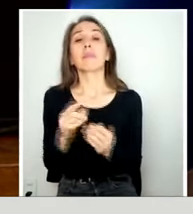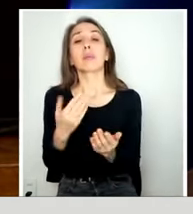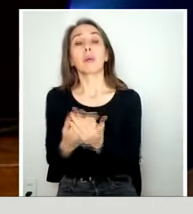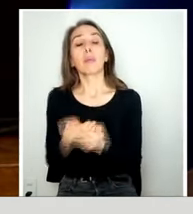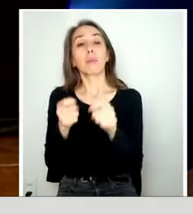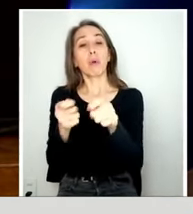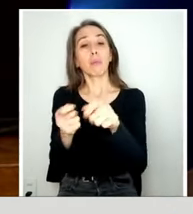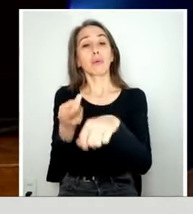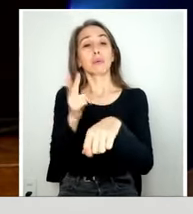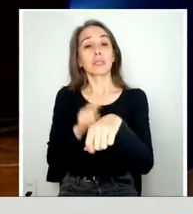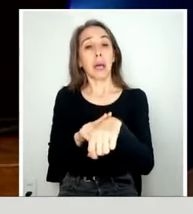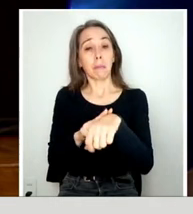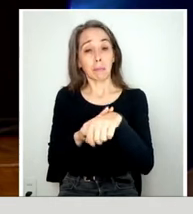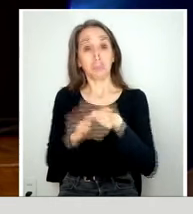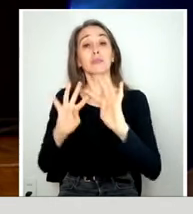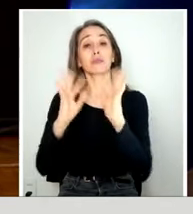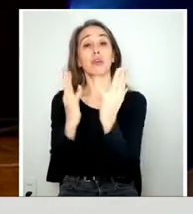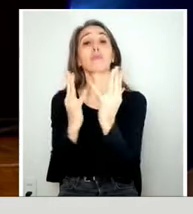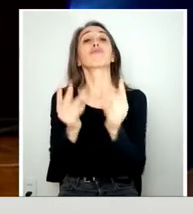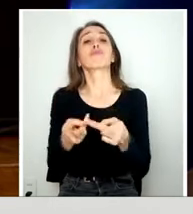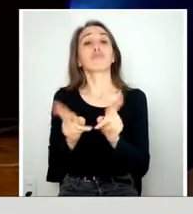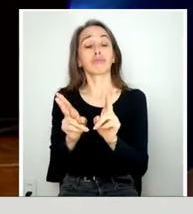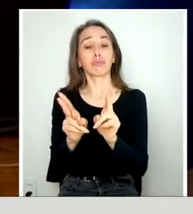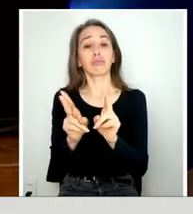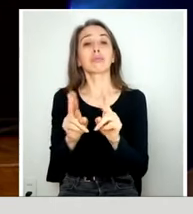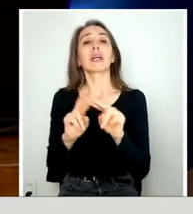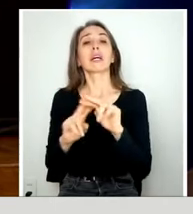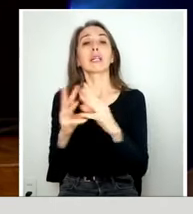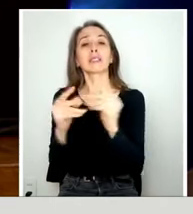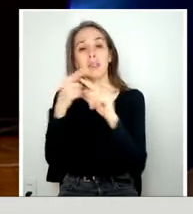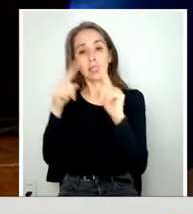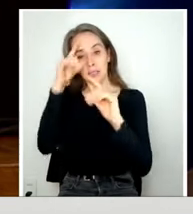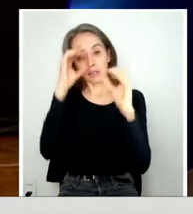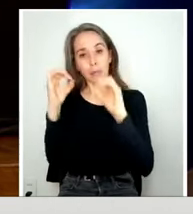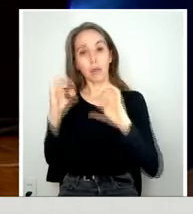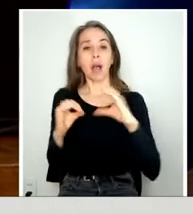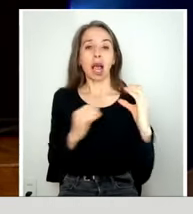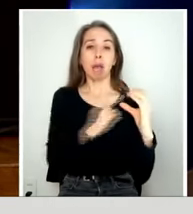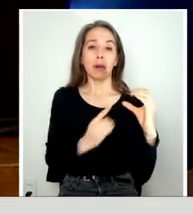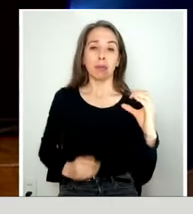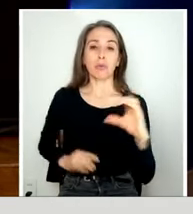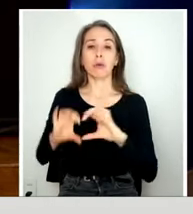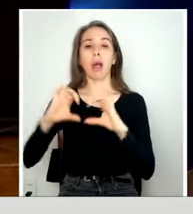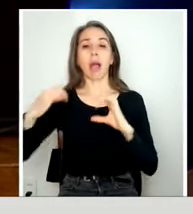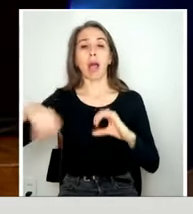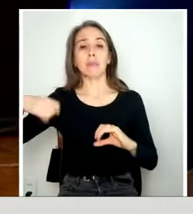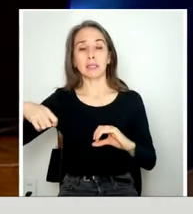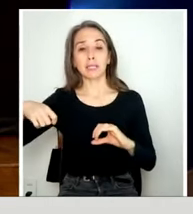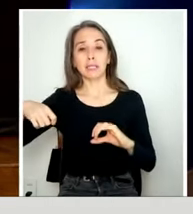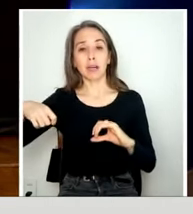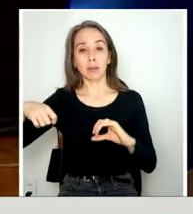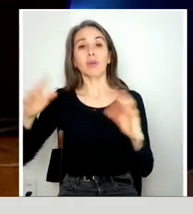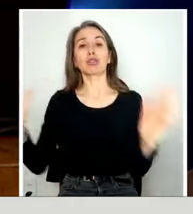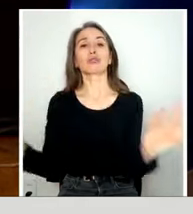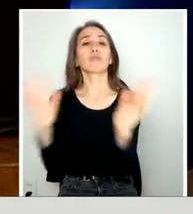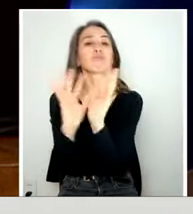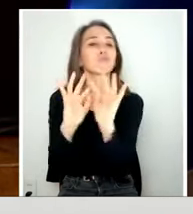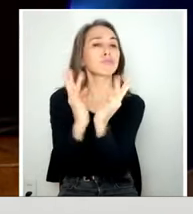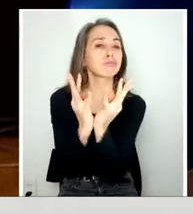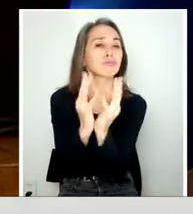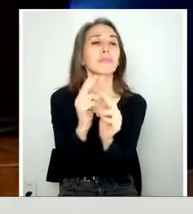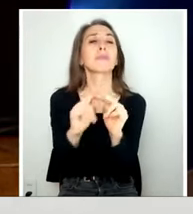constituida para resolver las divergencias suscitadas entre ambas cámaras durante la tramitación del proyecto iniciado moción